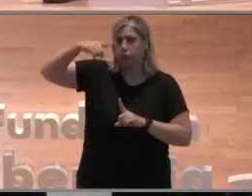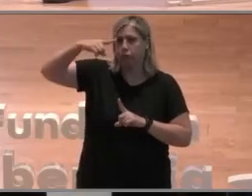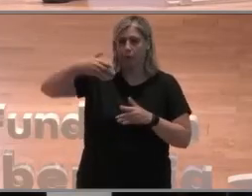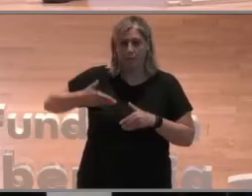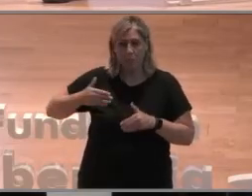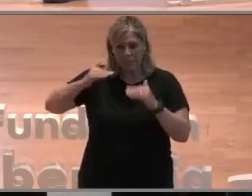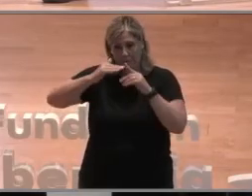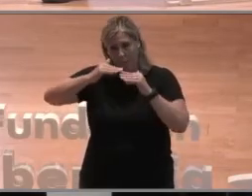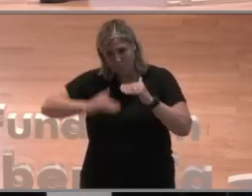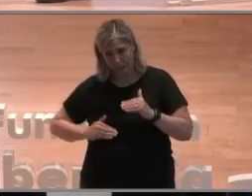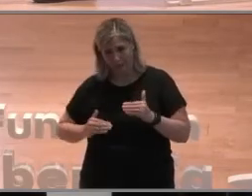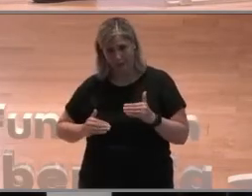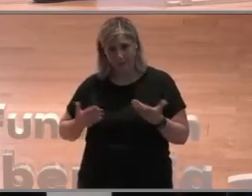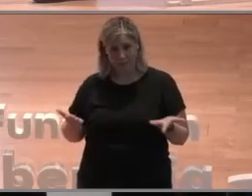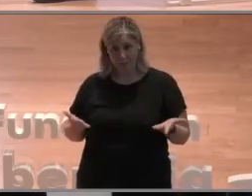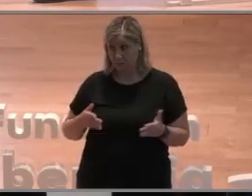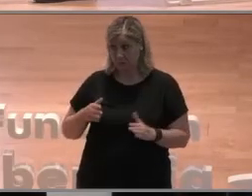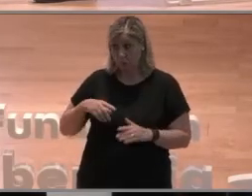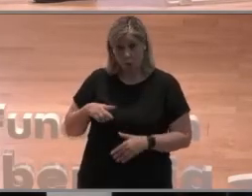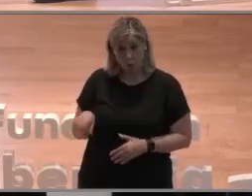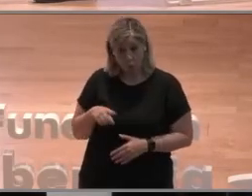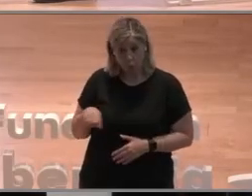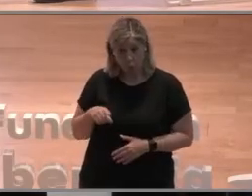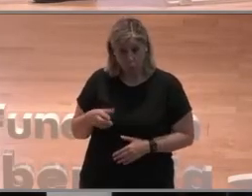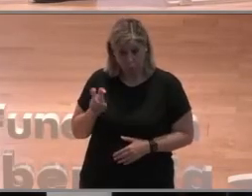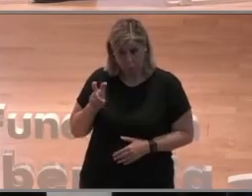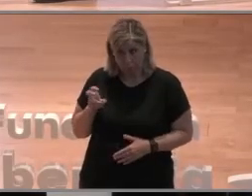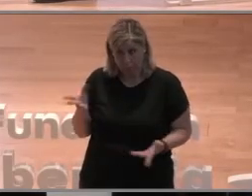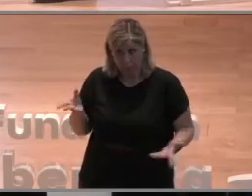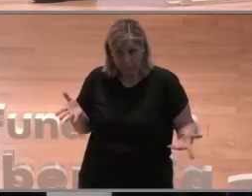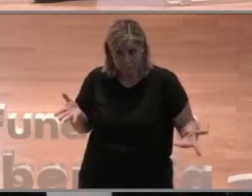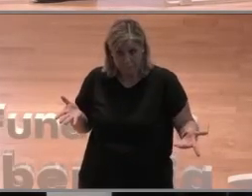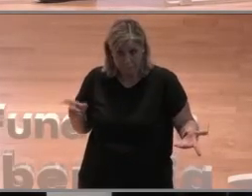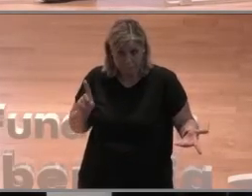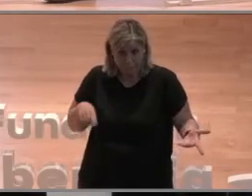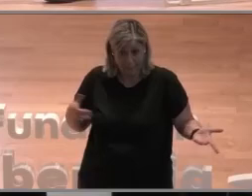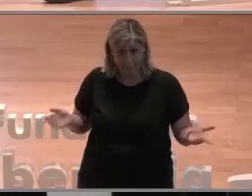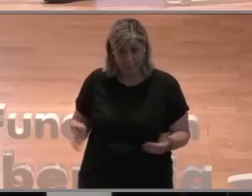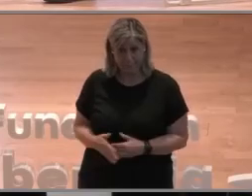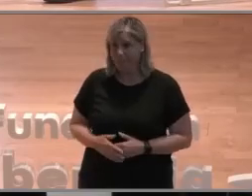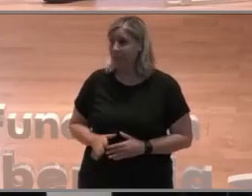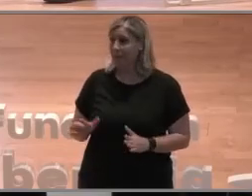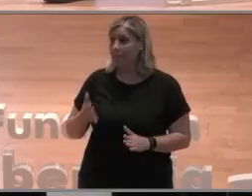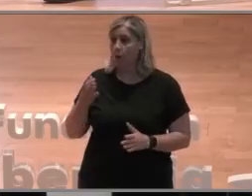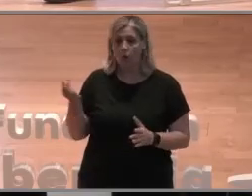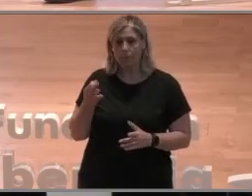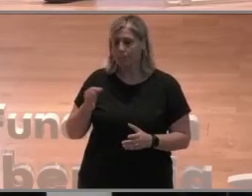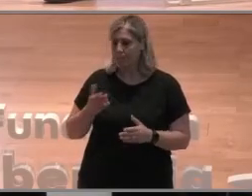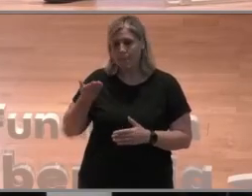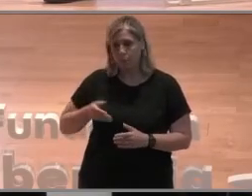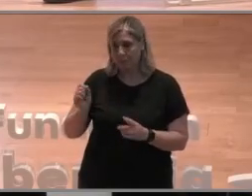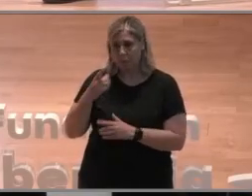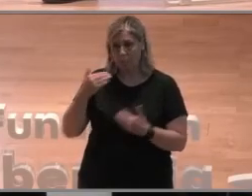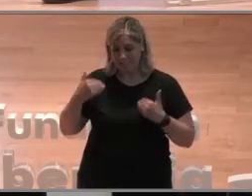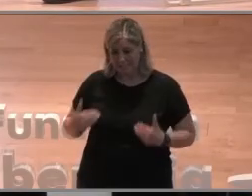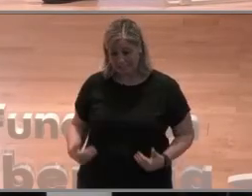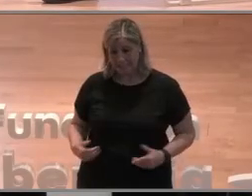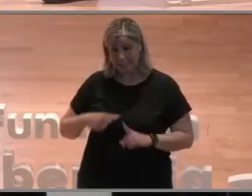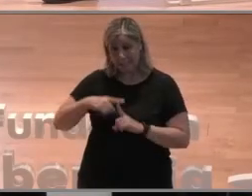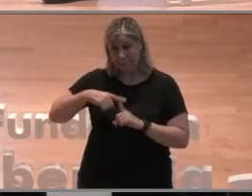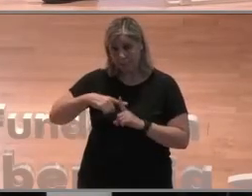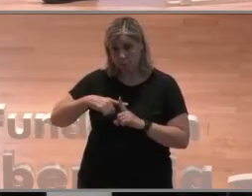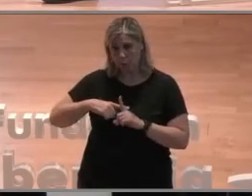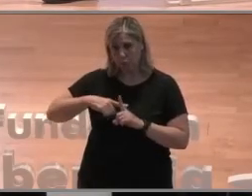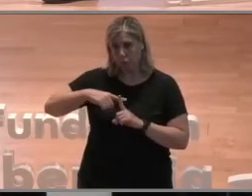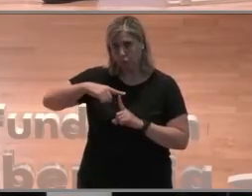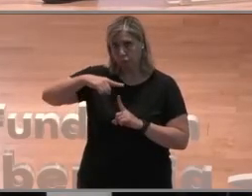cierta medida sería útil, ¿no? Pero siempre y cuando lo que haga es que nuestra temperatura corporal no suba lo suficiente como para